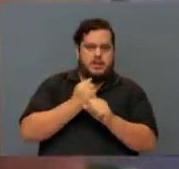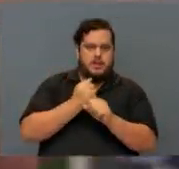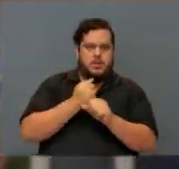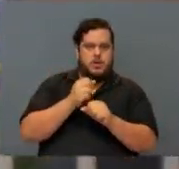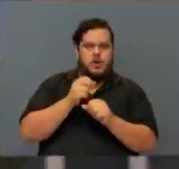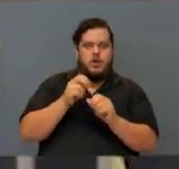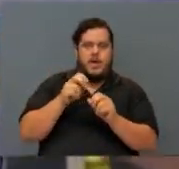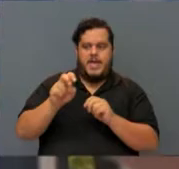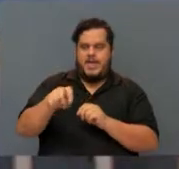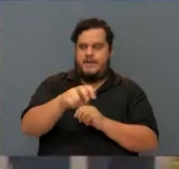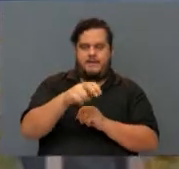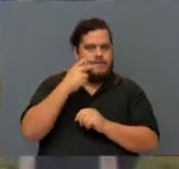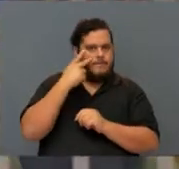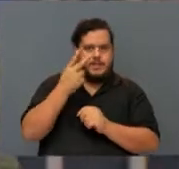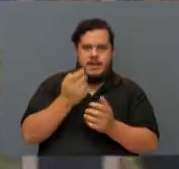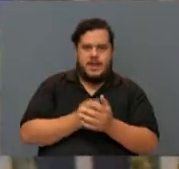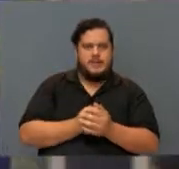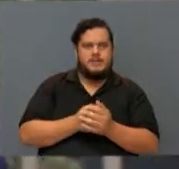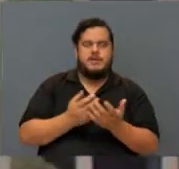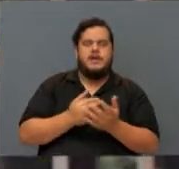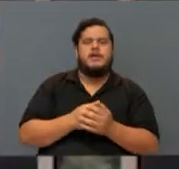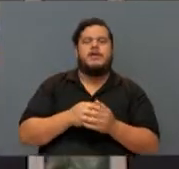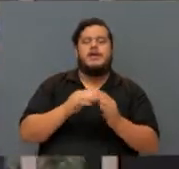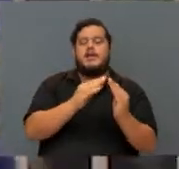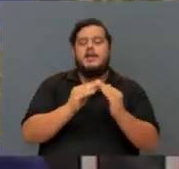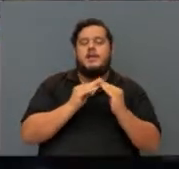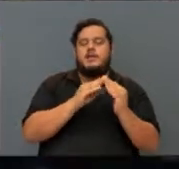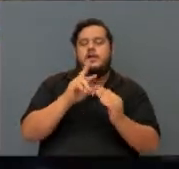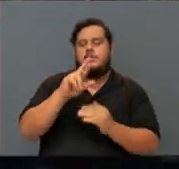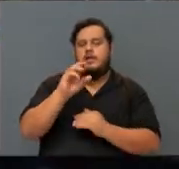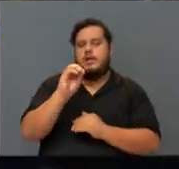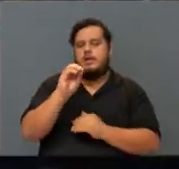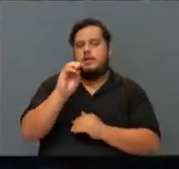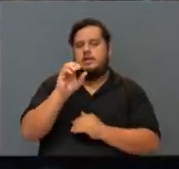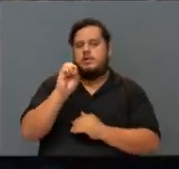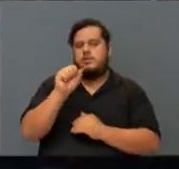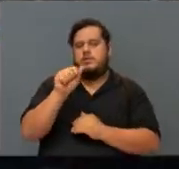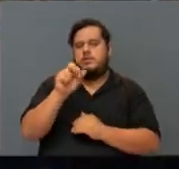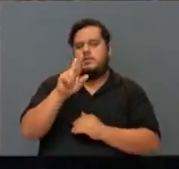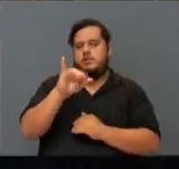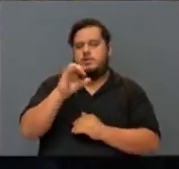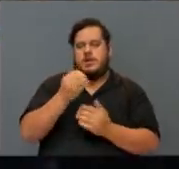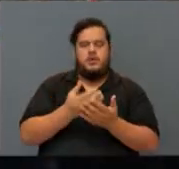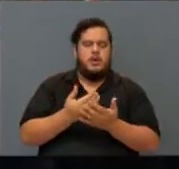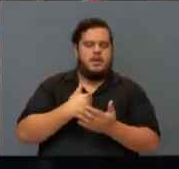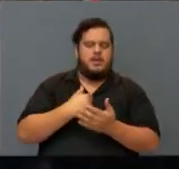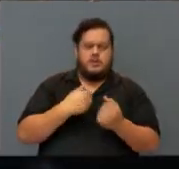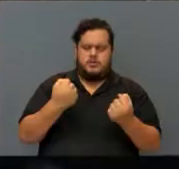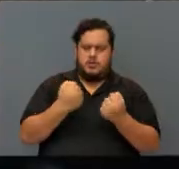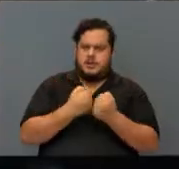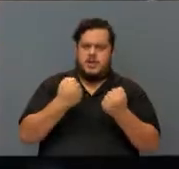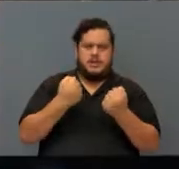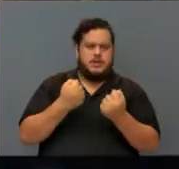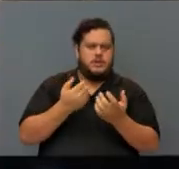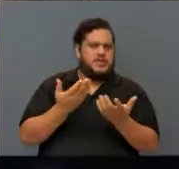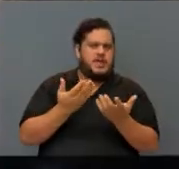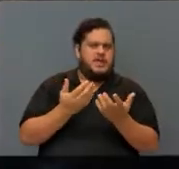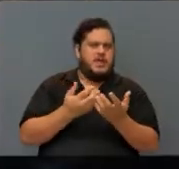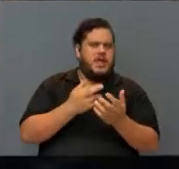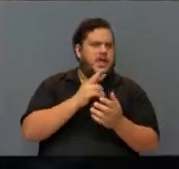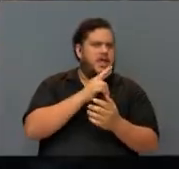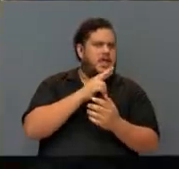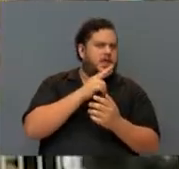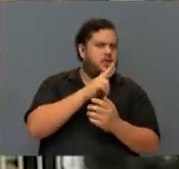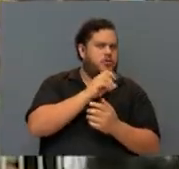la capta el rosario la ciudad de rosario que tiene los clásicos más carniceros del mundo que rosario central contra newell's old